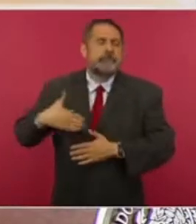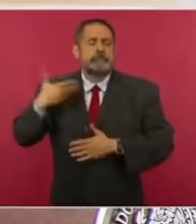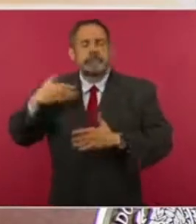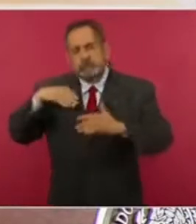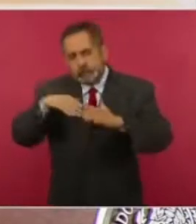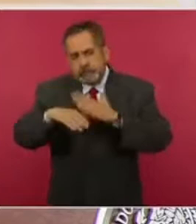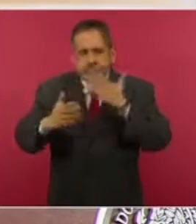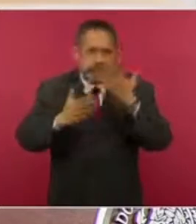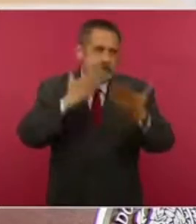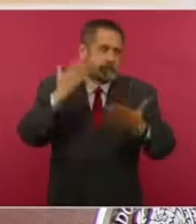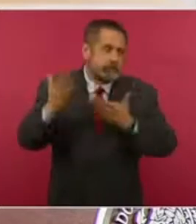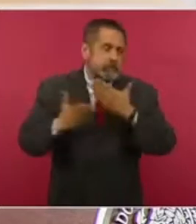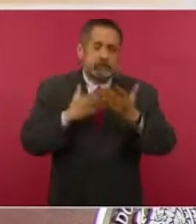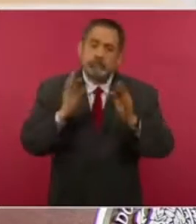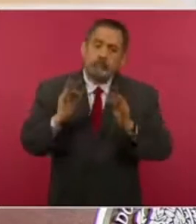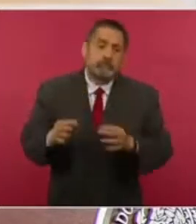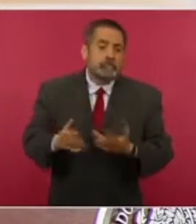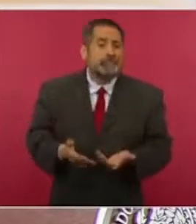Entonces,